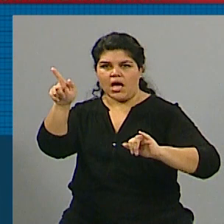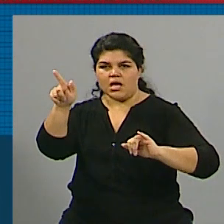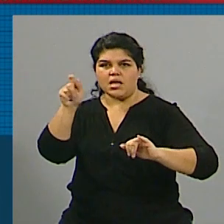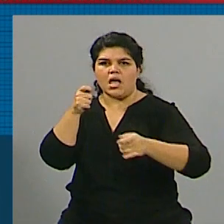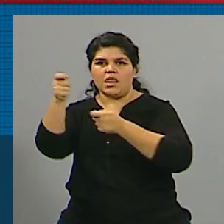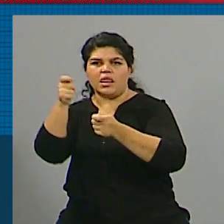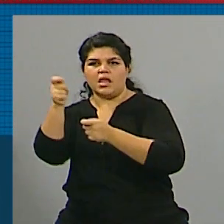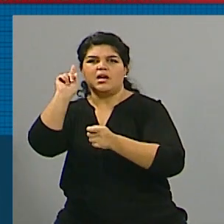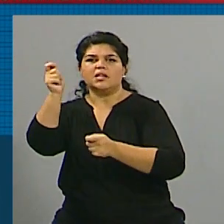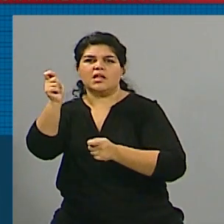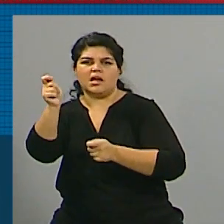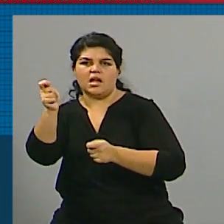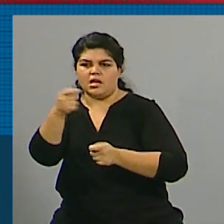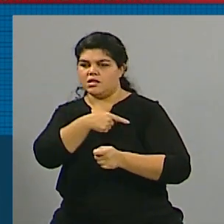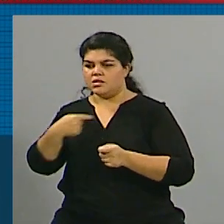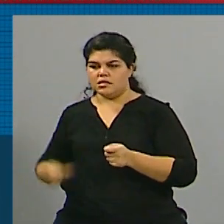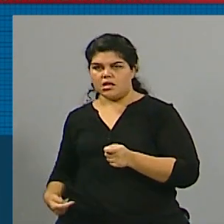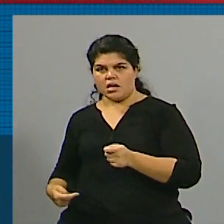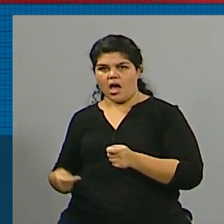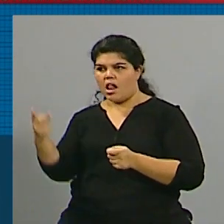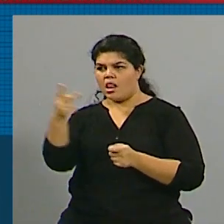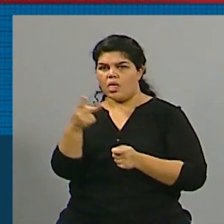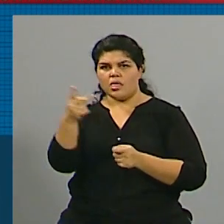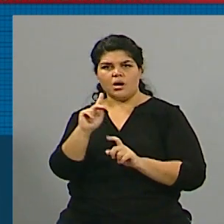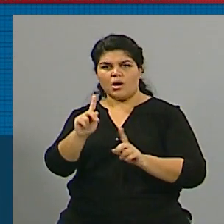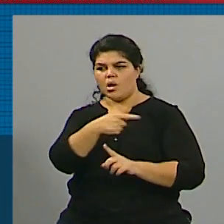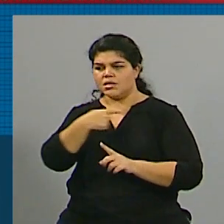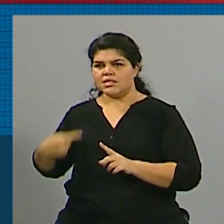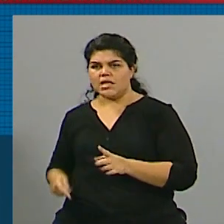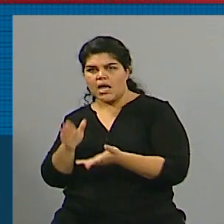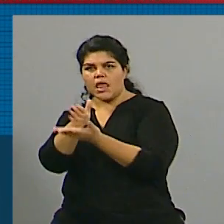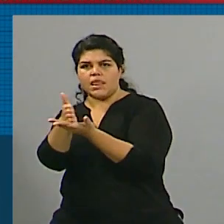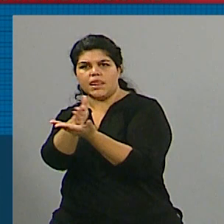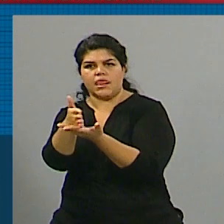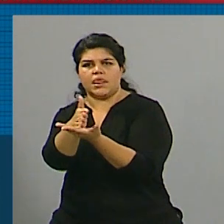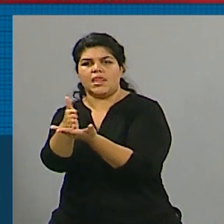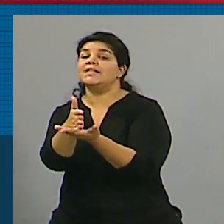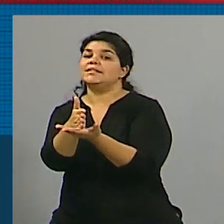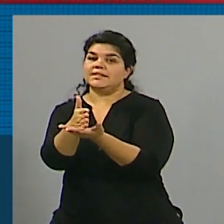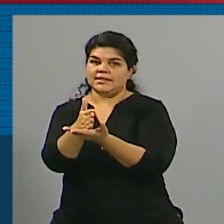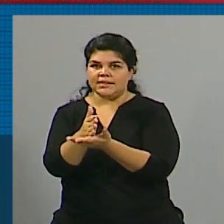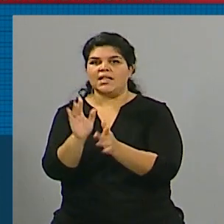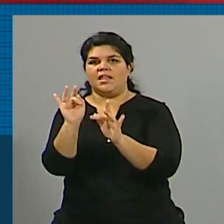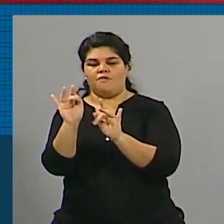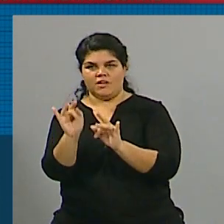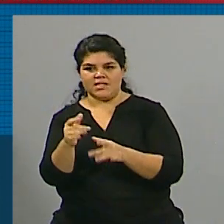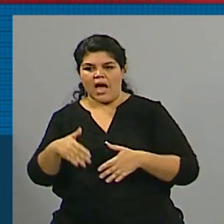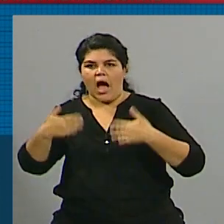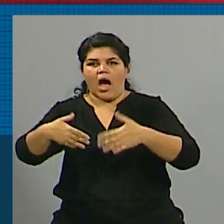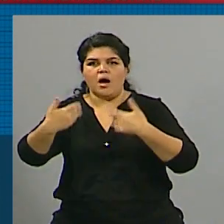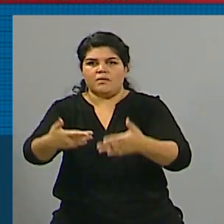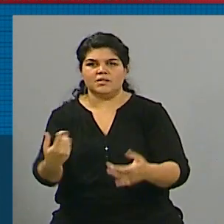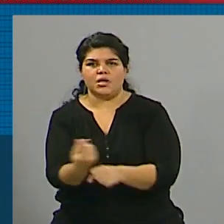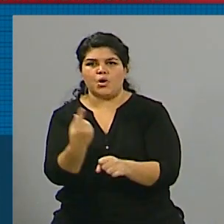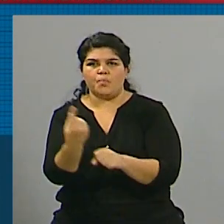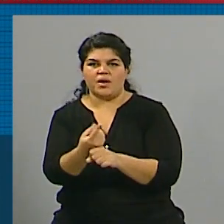no creo que sea una alternativa para los Estados Unidos. ¿Y cómo lo puede manifestar? Tratando de avanzar concretamente con inclusión de países